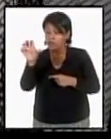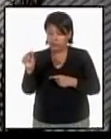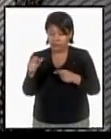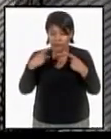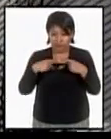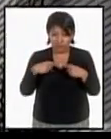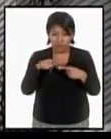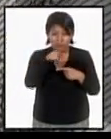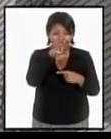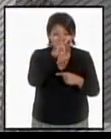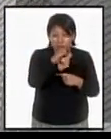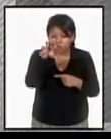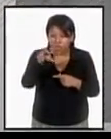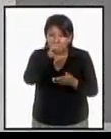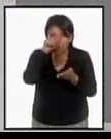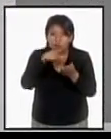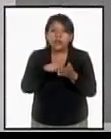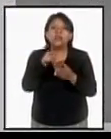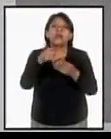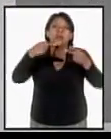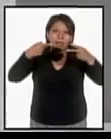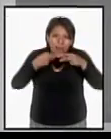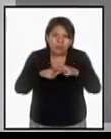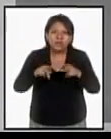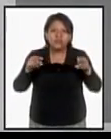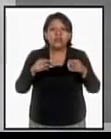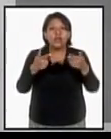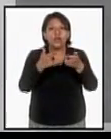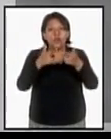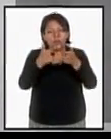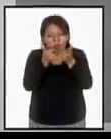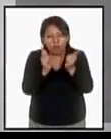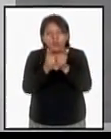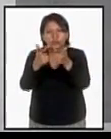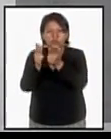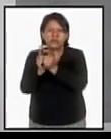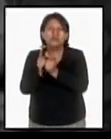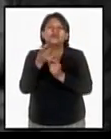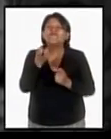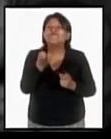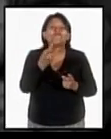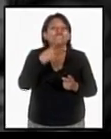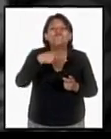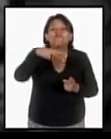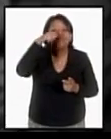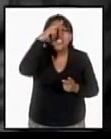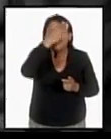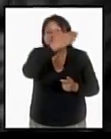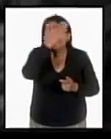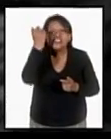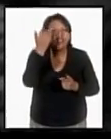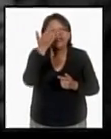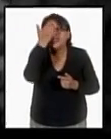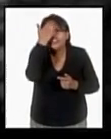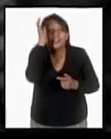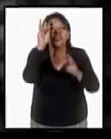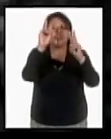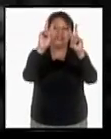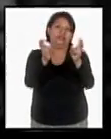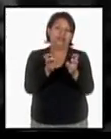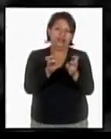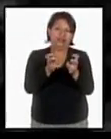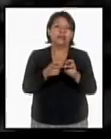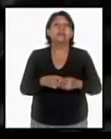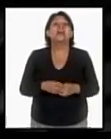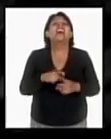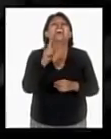fueron los principales formadores de las sociedades. Entonces hay una ignorancia y un desconocimiento de este tema que tiene que ver